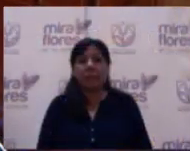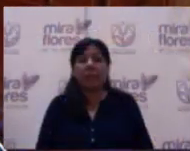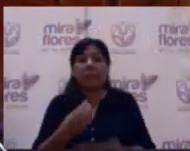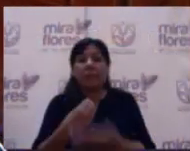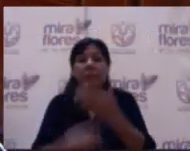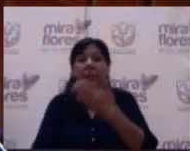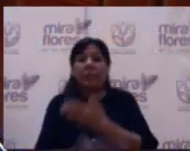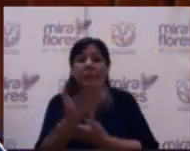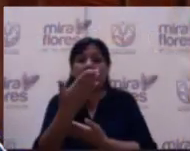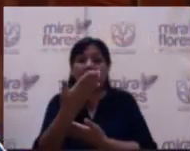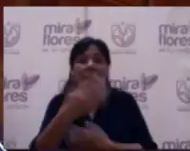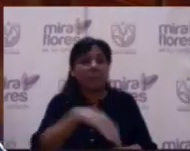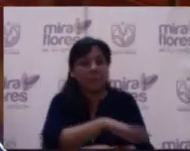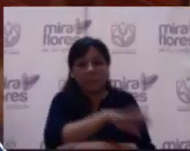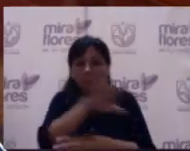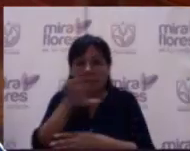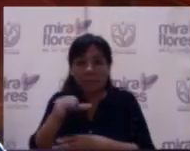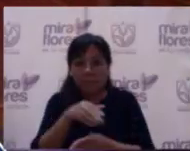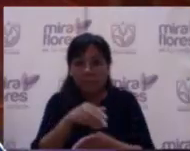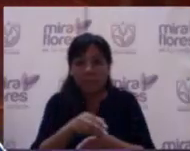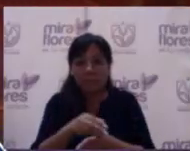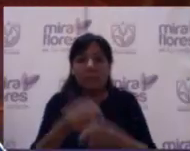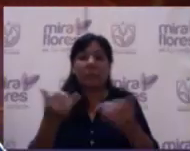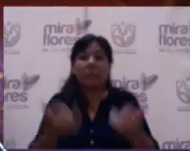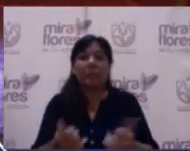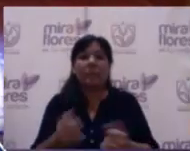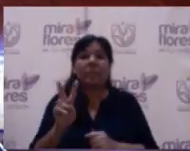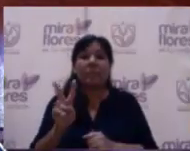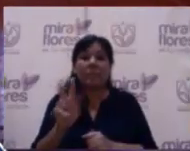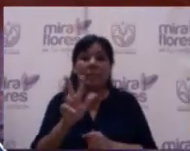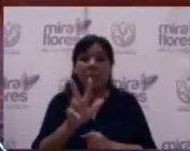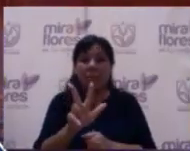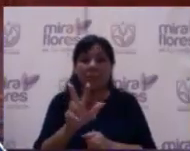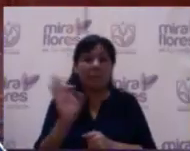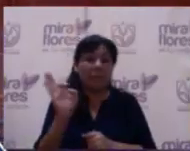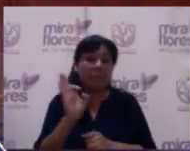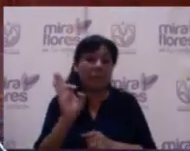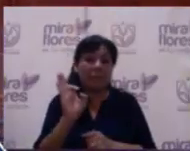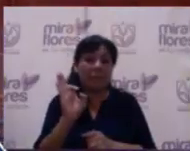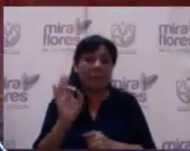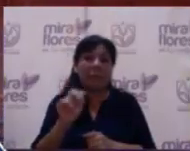Muy buenos días con todos. Hoy es 23 de febrero del año